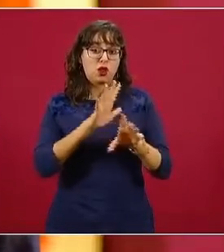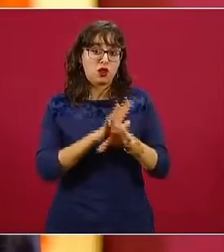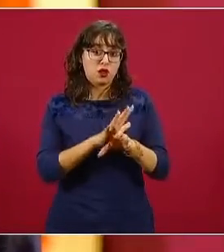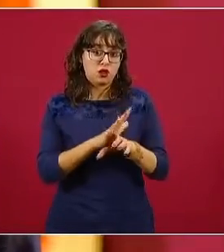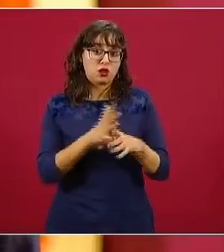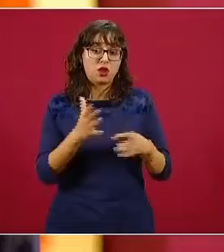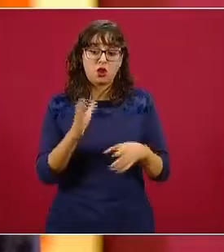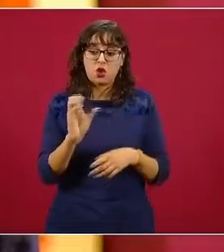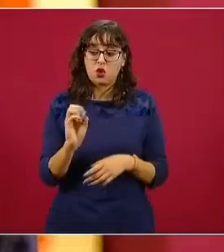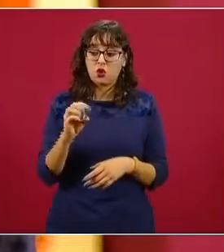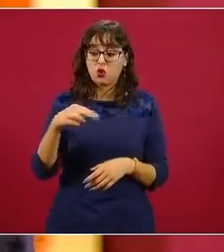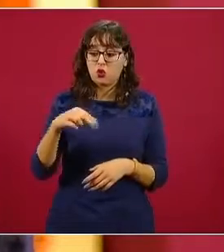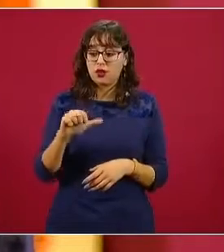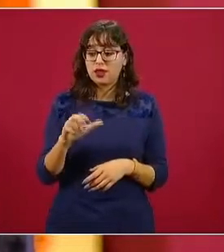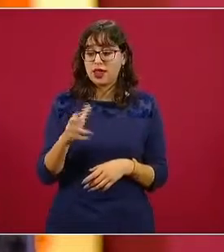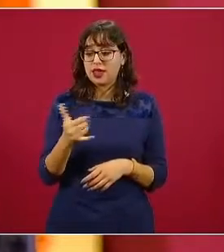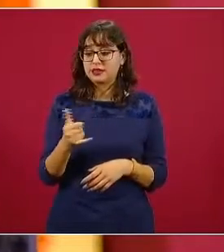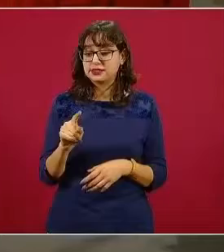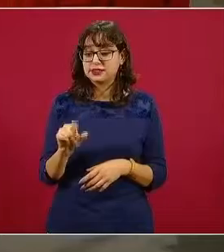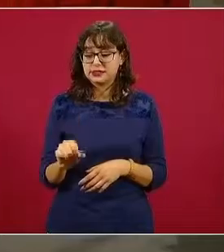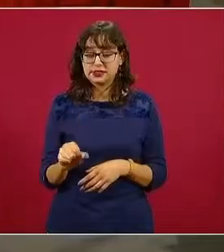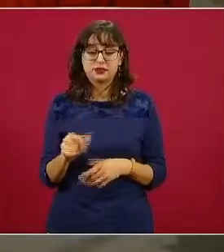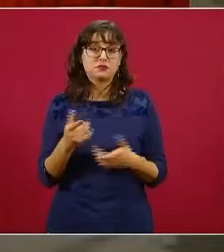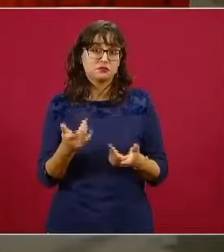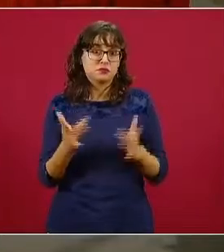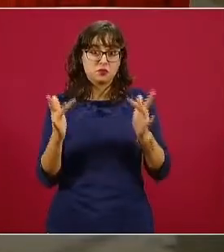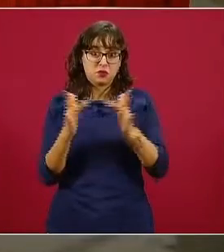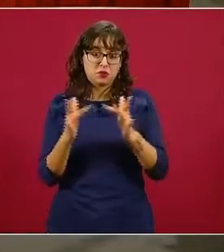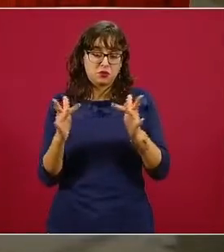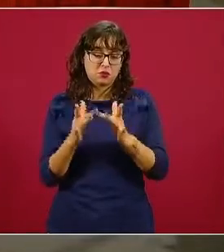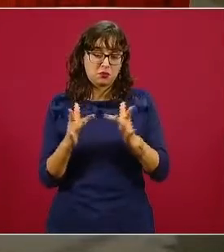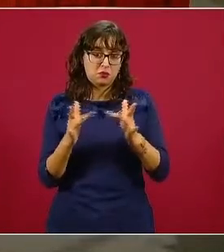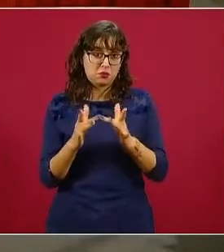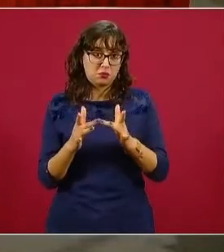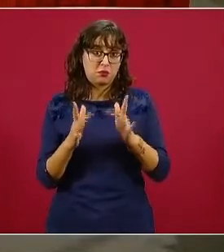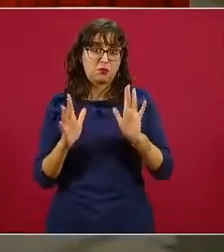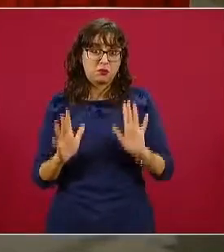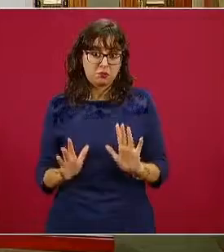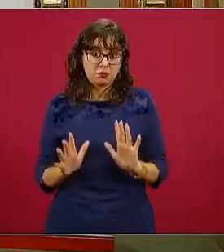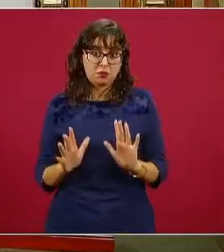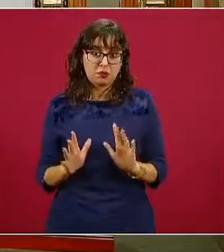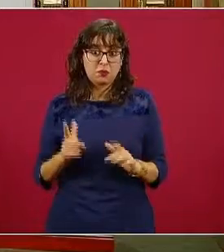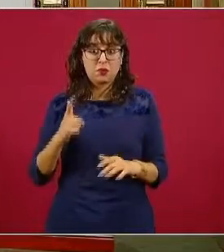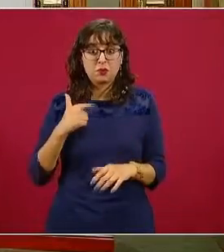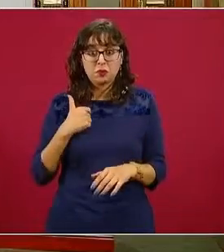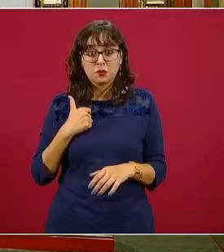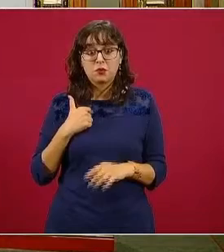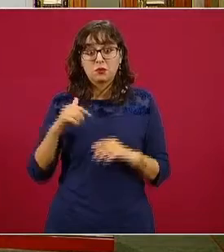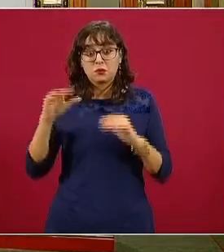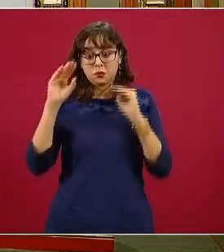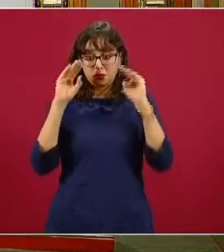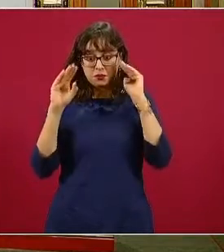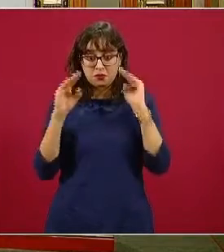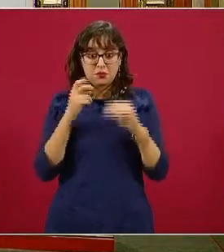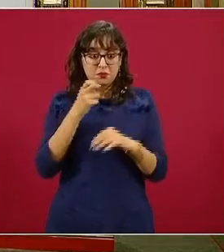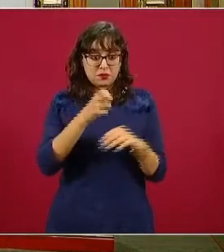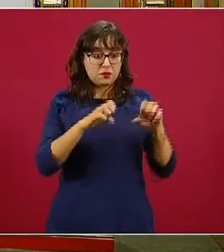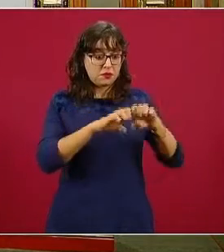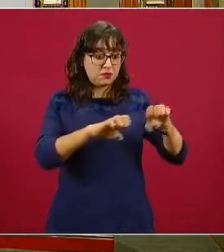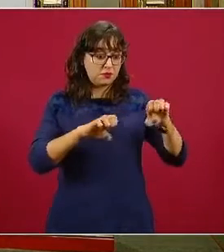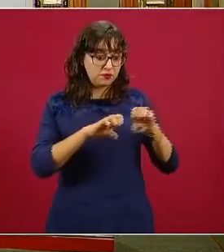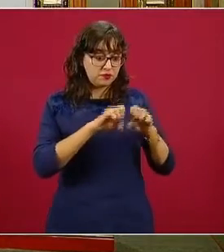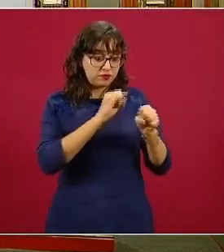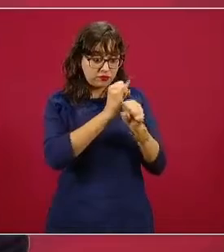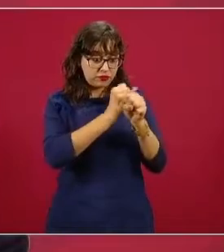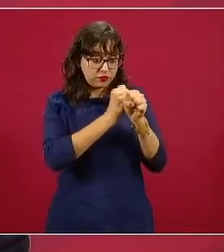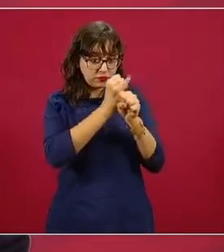Nacional de Ciencia y Tecnología. Puedo suponer que las personas investigadoras de este equipo de la